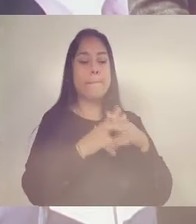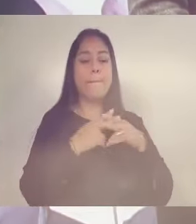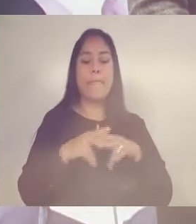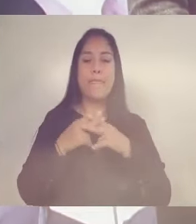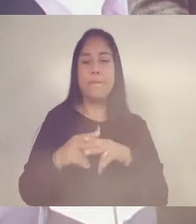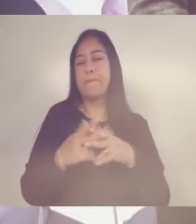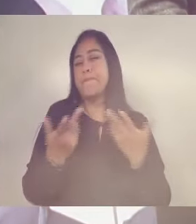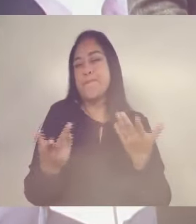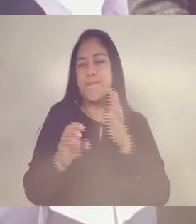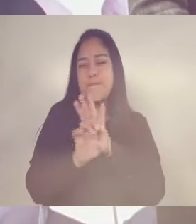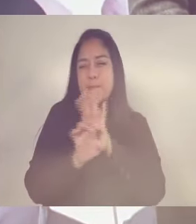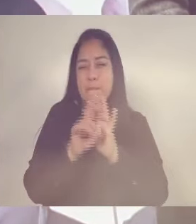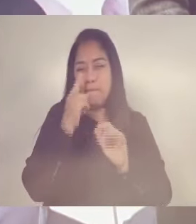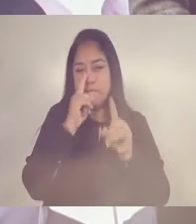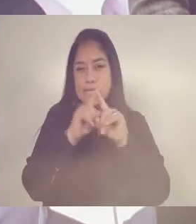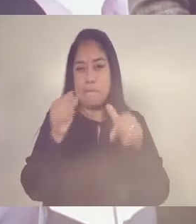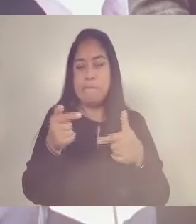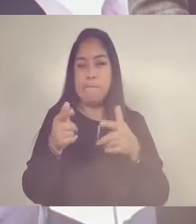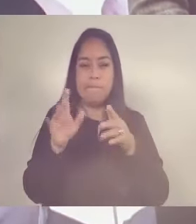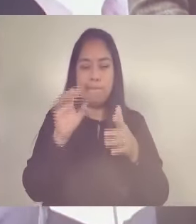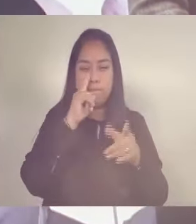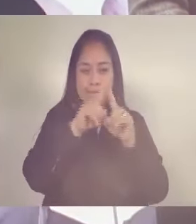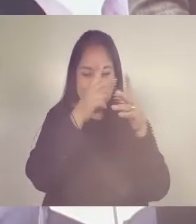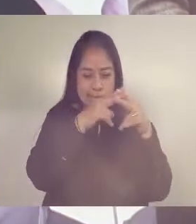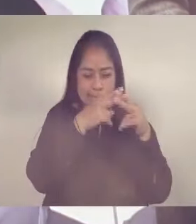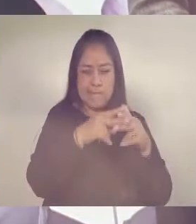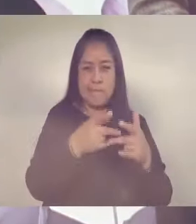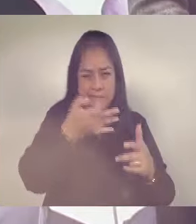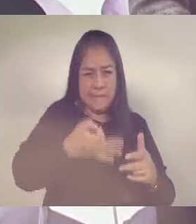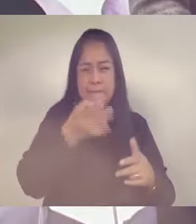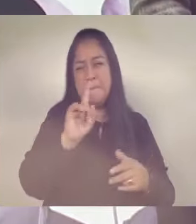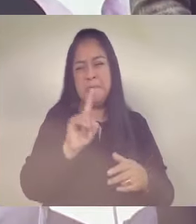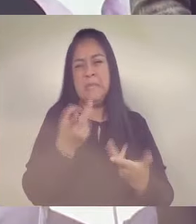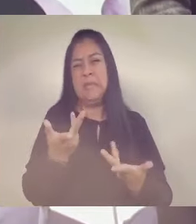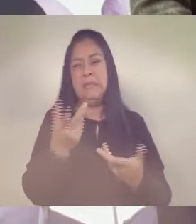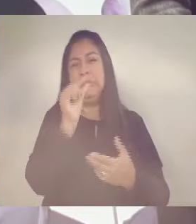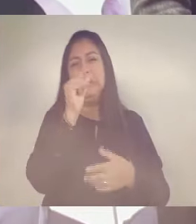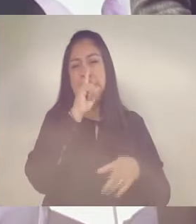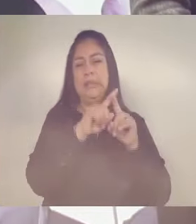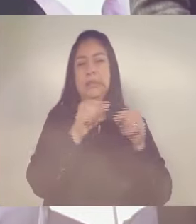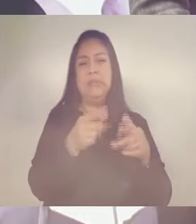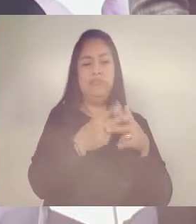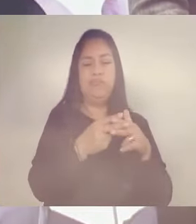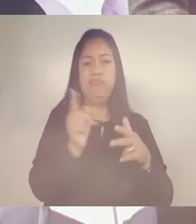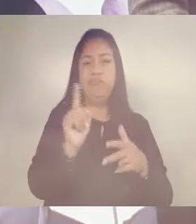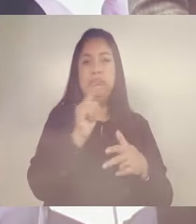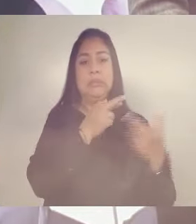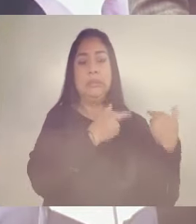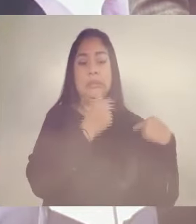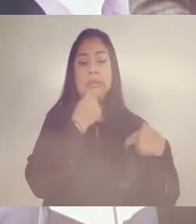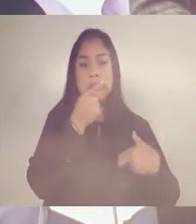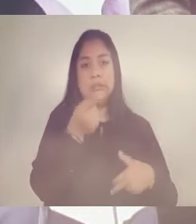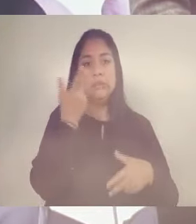usar un término popular, han sido chapuceados a lo largo de los años sin que necesariamente respondan al